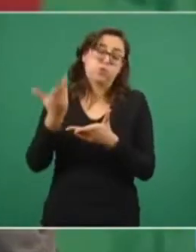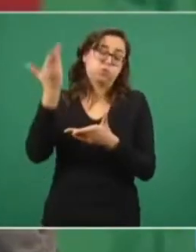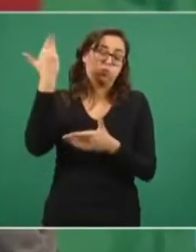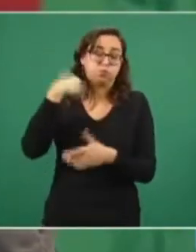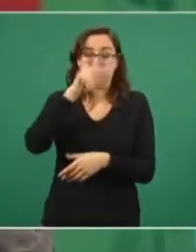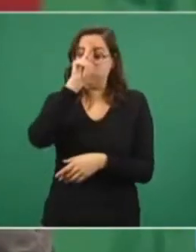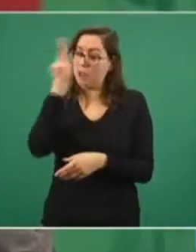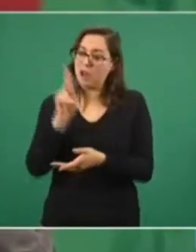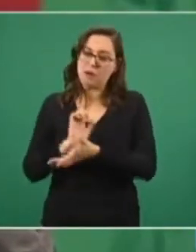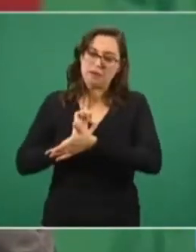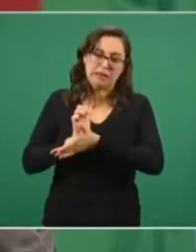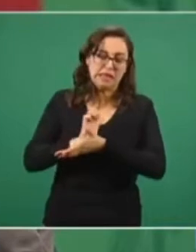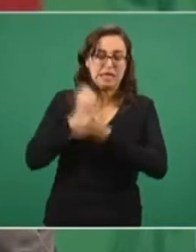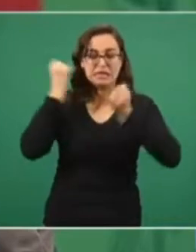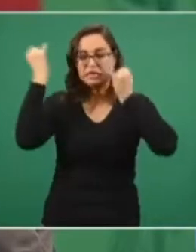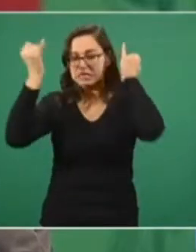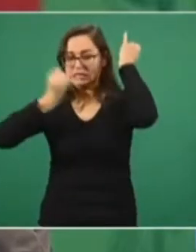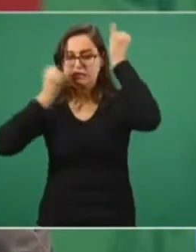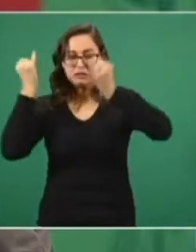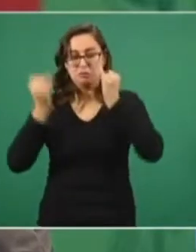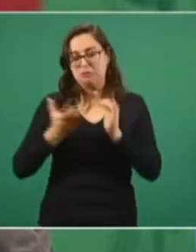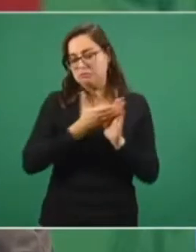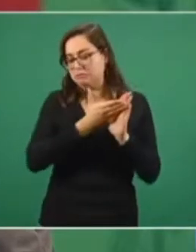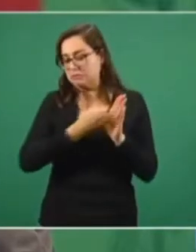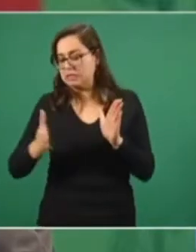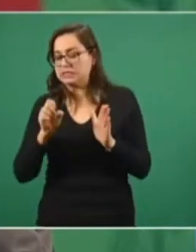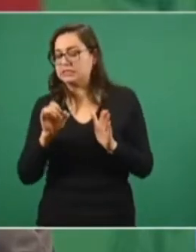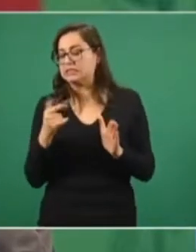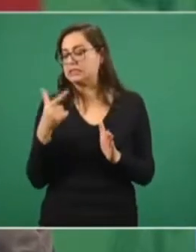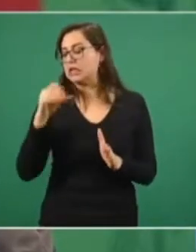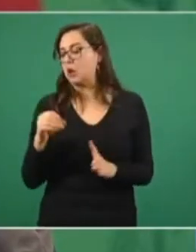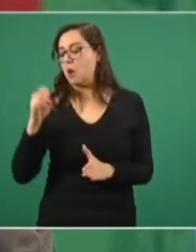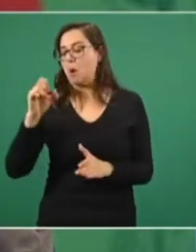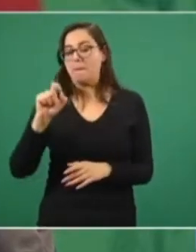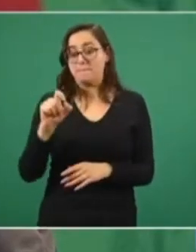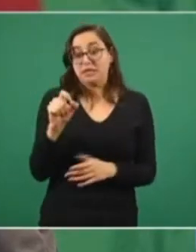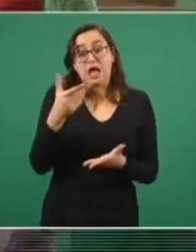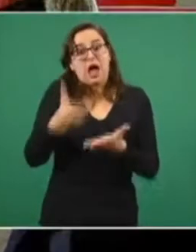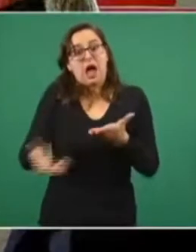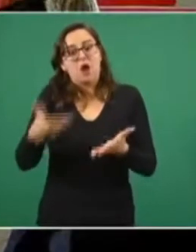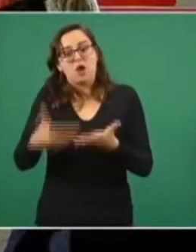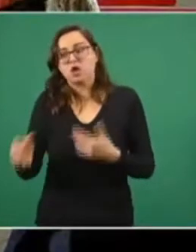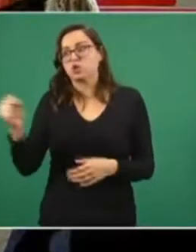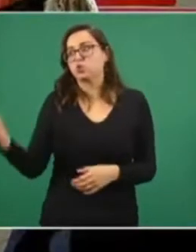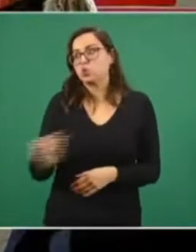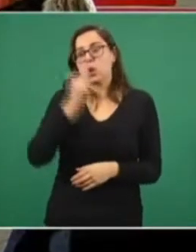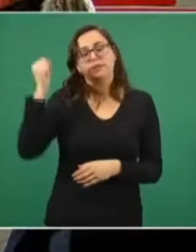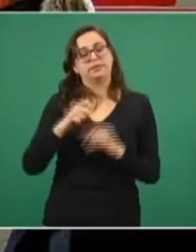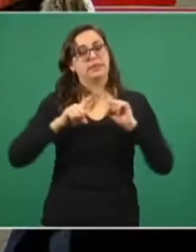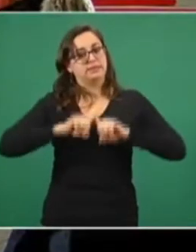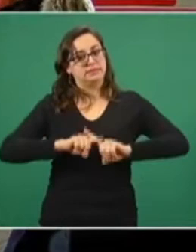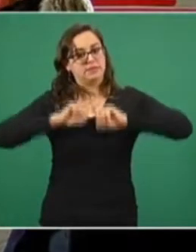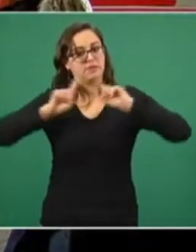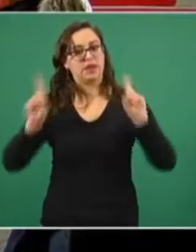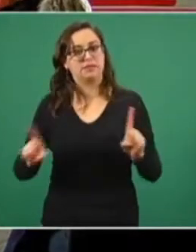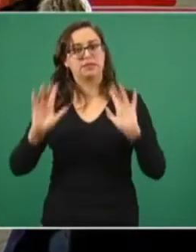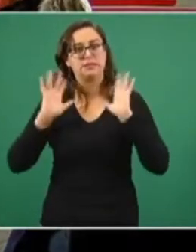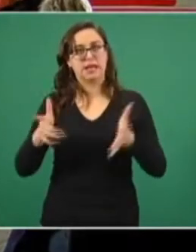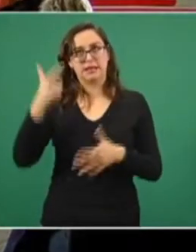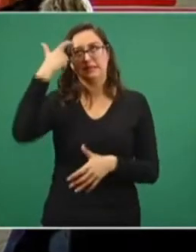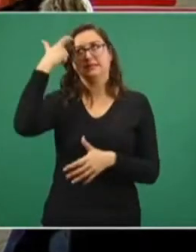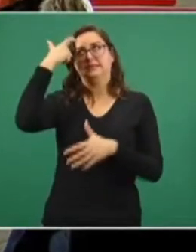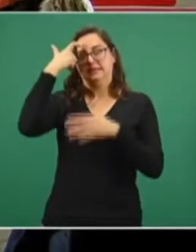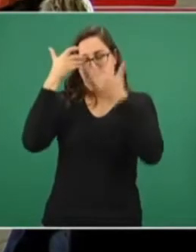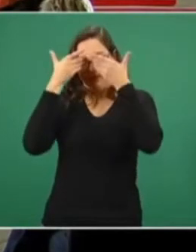por cierto, y estigma durante el siglo XX. Afortunadamente hemos evolucionado socialmente y hoy hay un mayor espacio